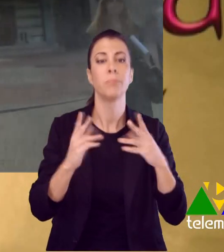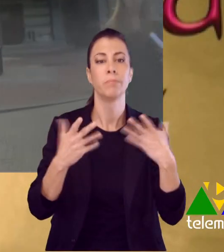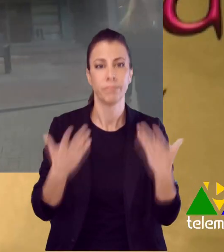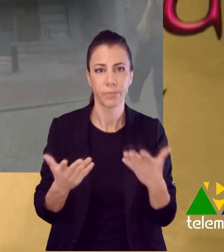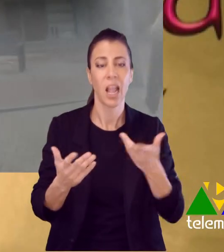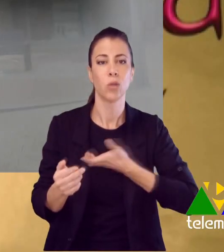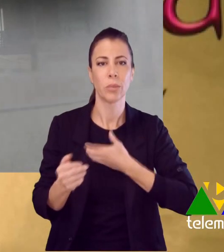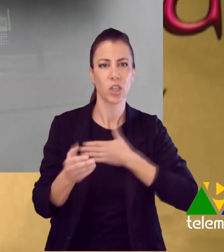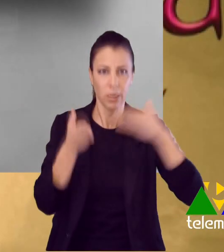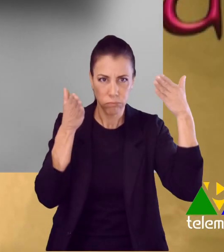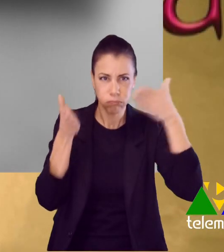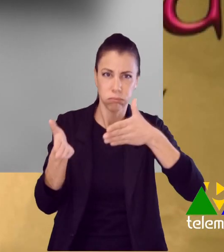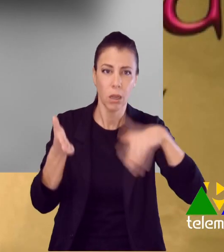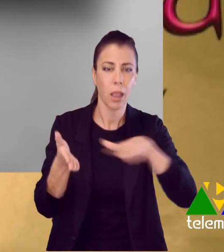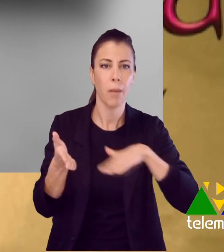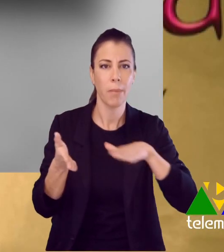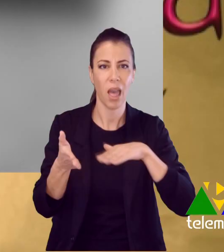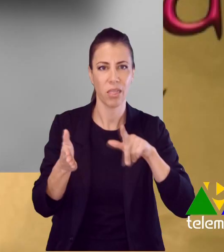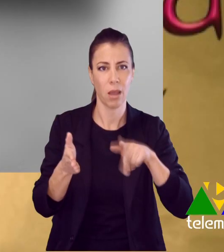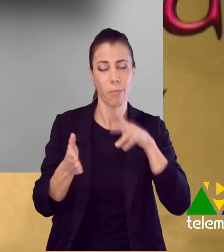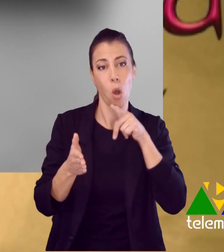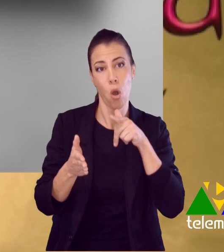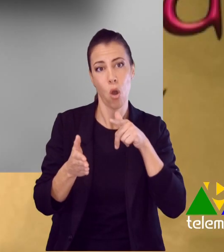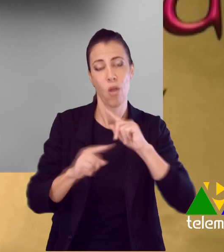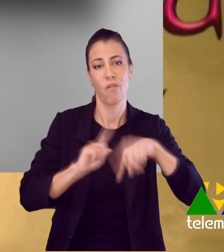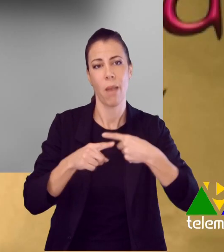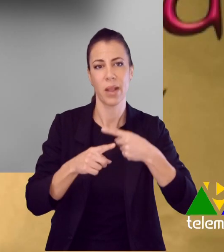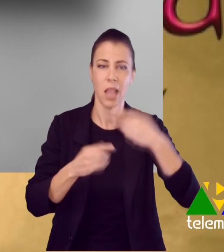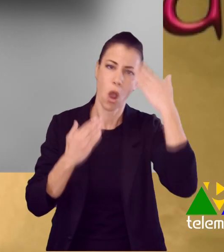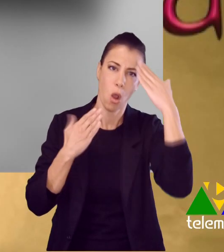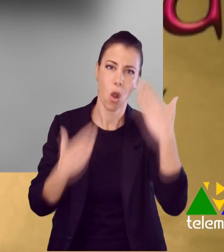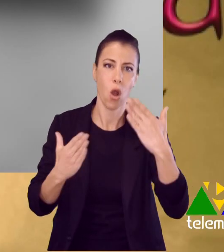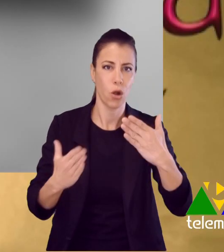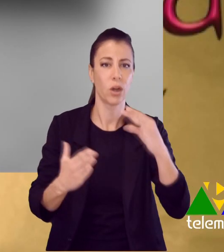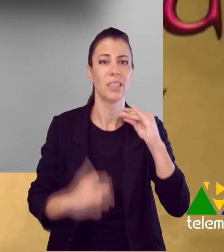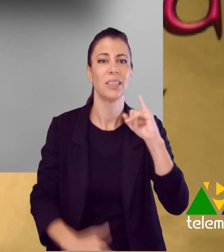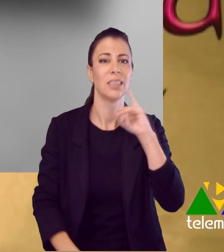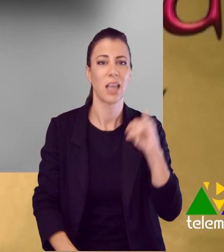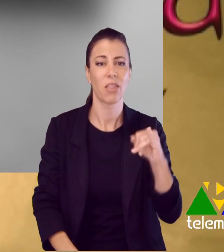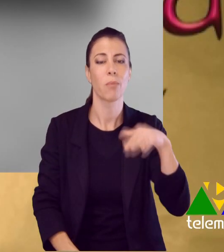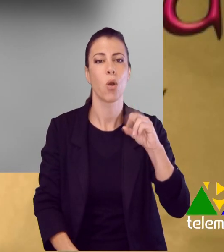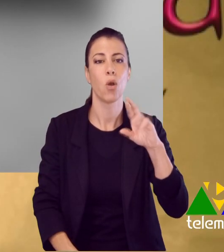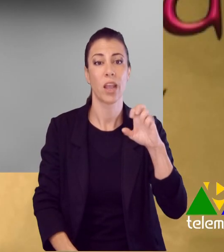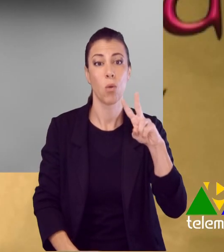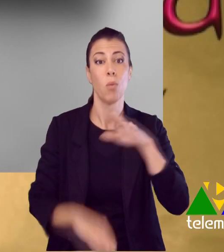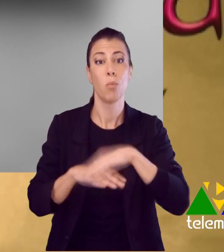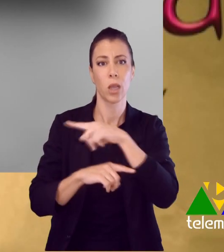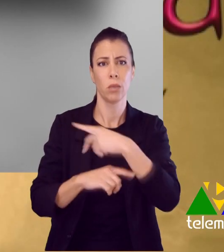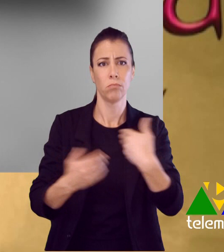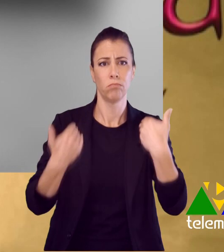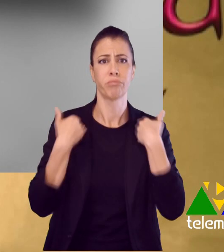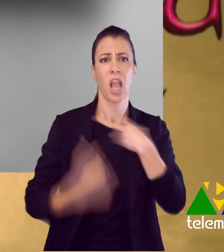decide dedicar la plaza a don Emilio Díaz Moreu. Había sido capitán de